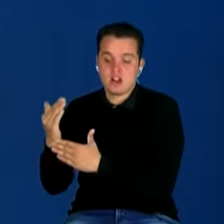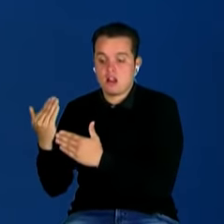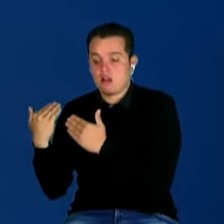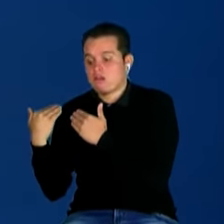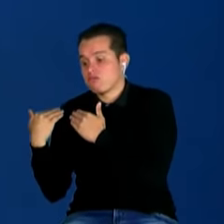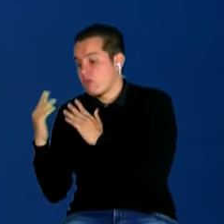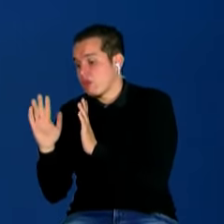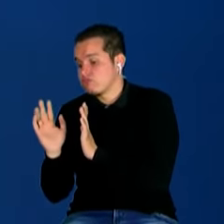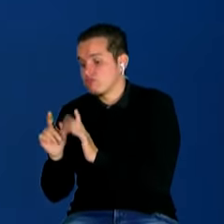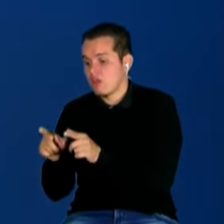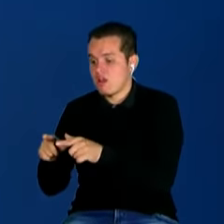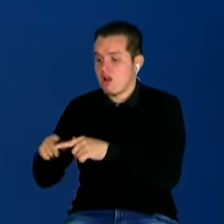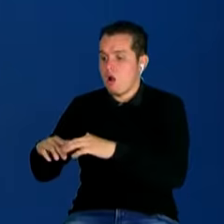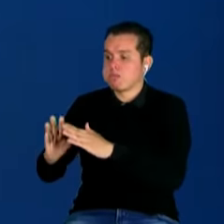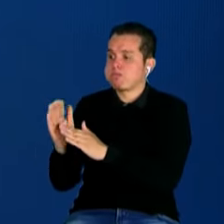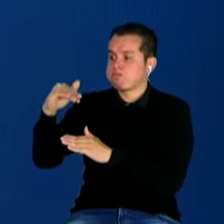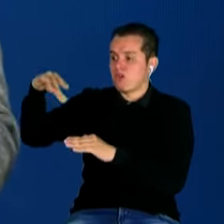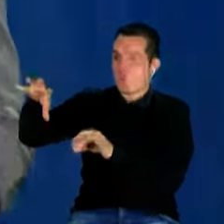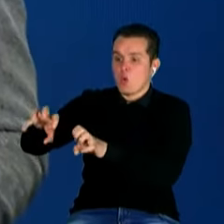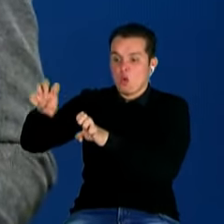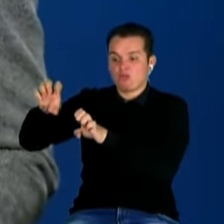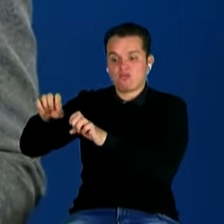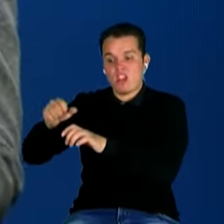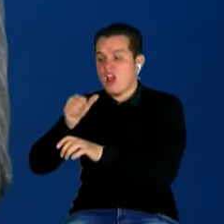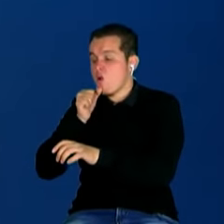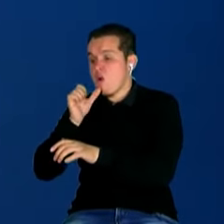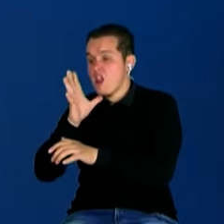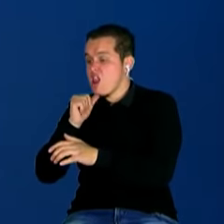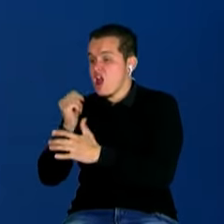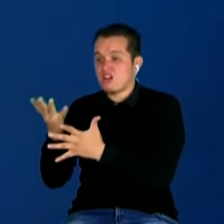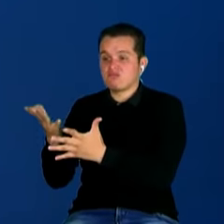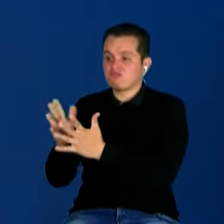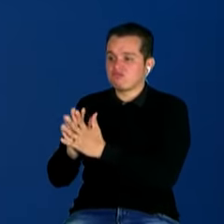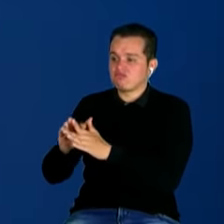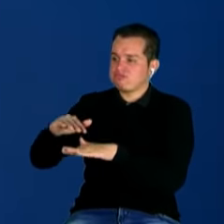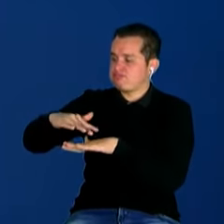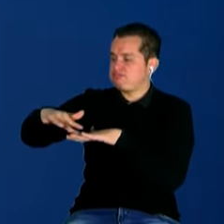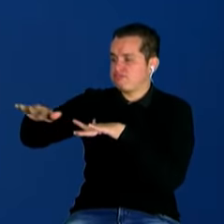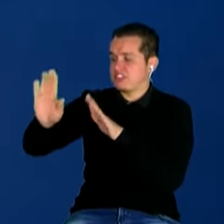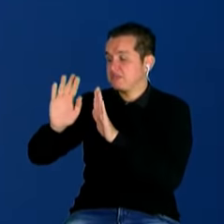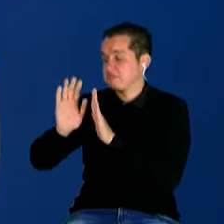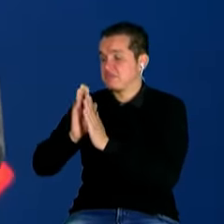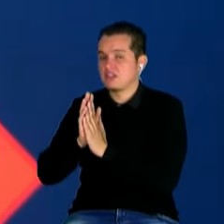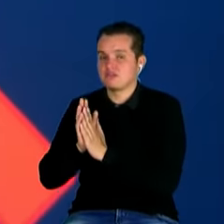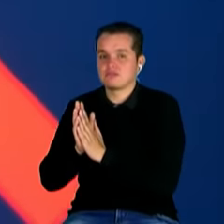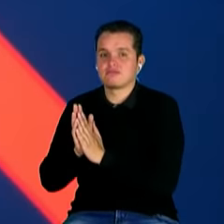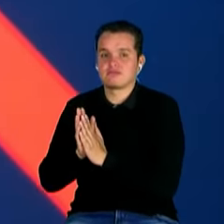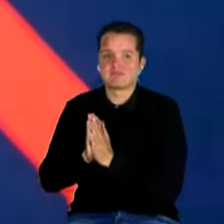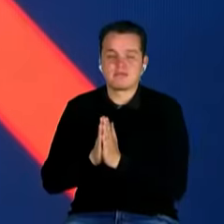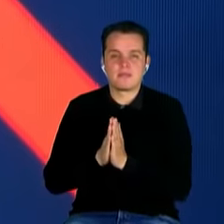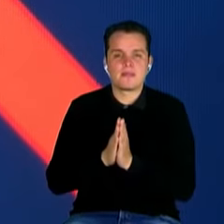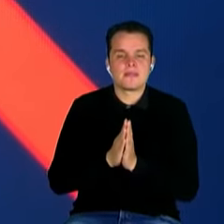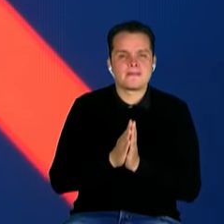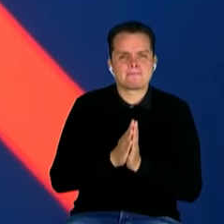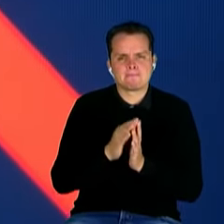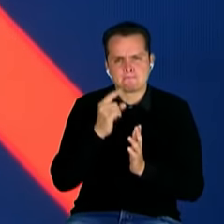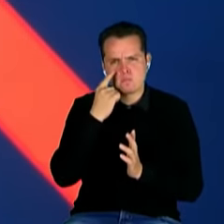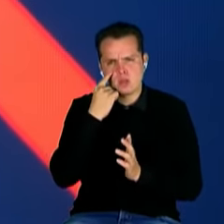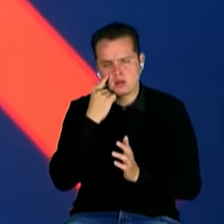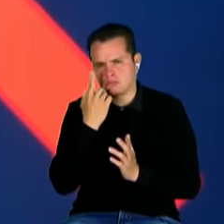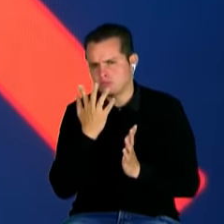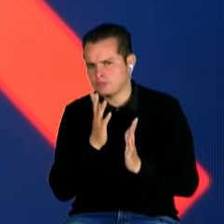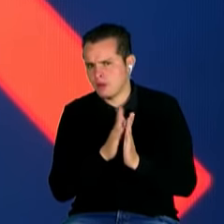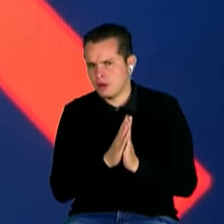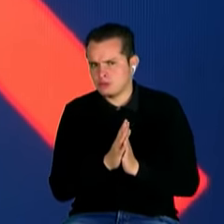árida, seca, el monte, la parte desértica de la tierra. Así que si nos